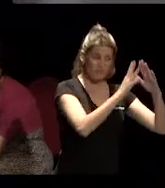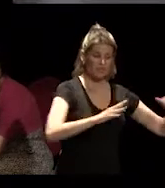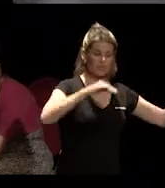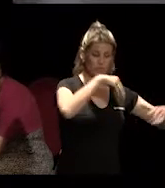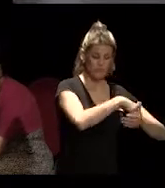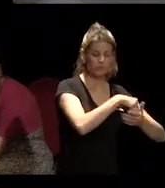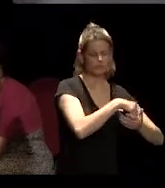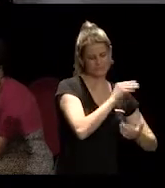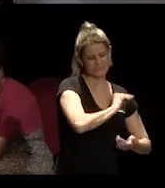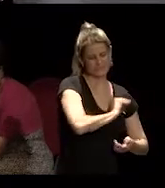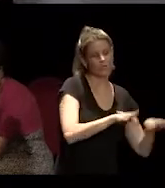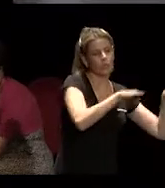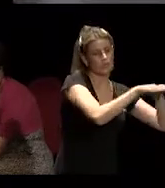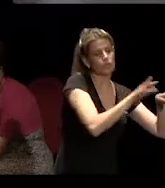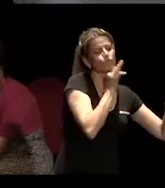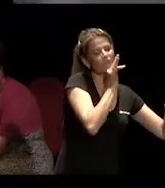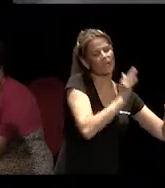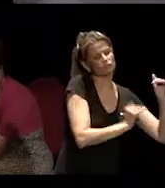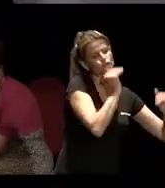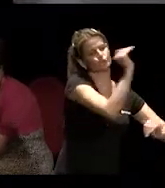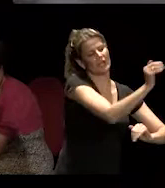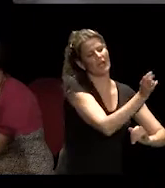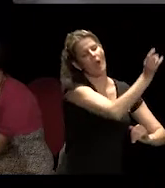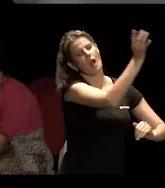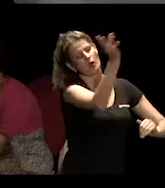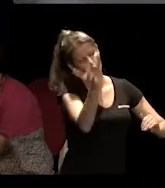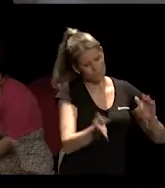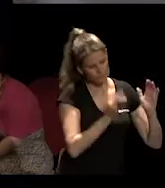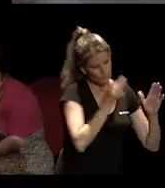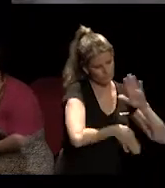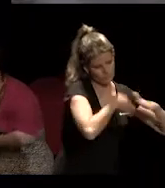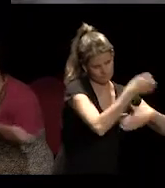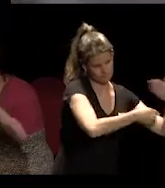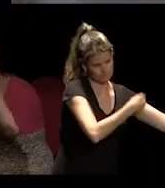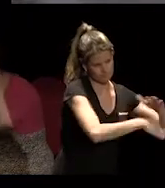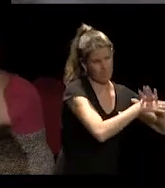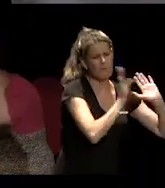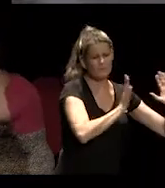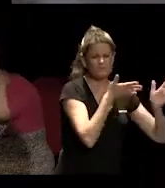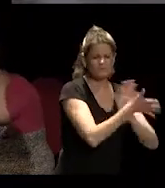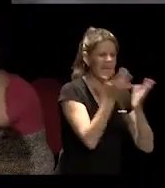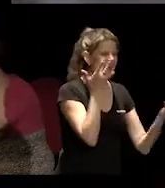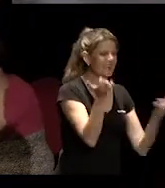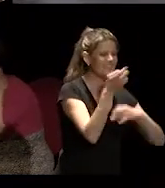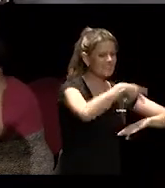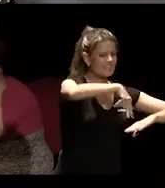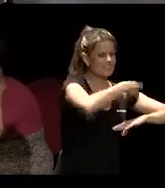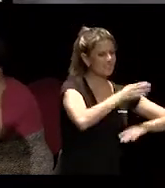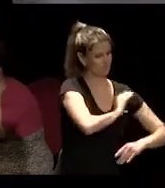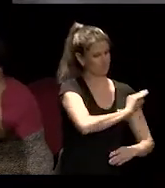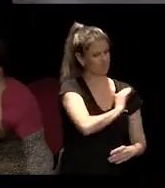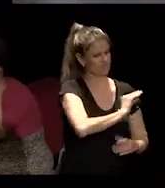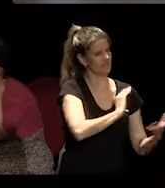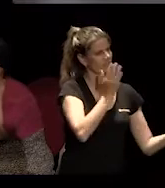encontramos desigualdades que hay que superar, pero es un arte escénica bastante democrática, bastante